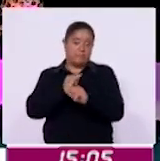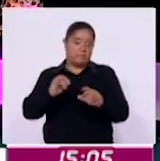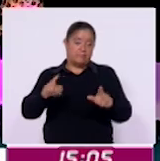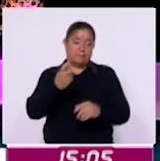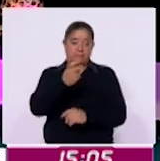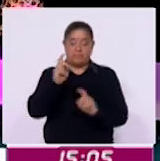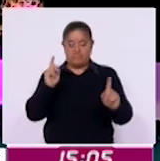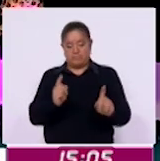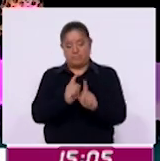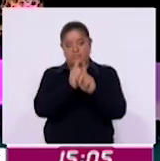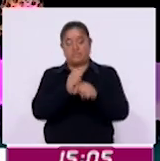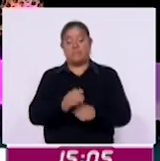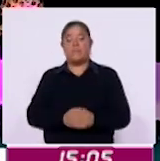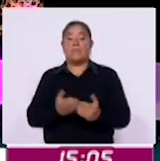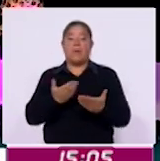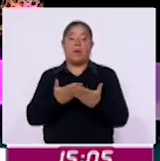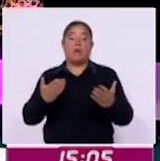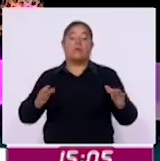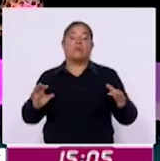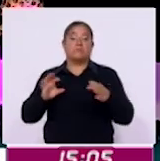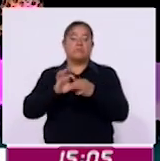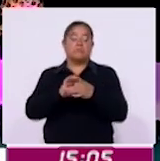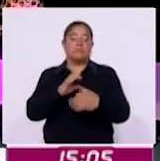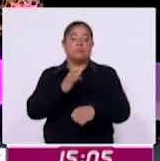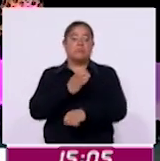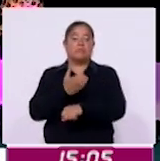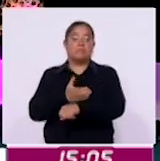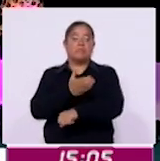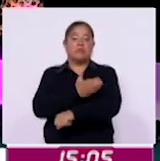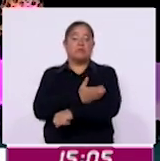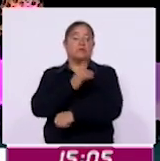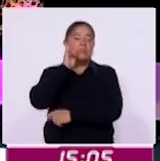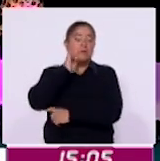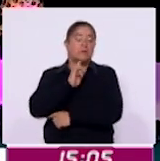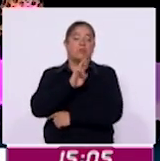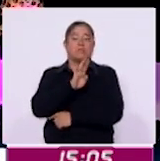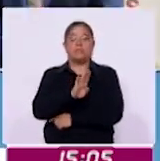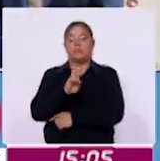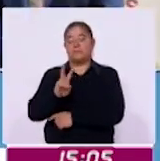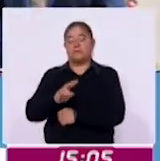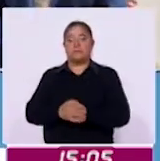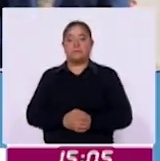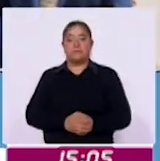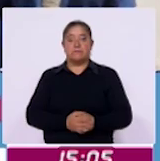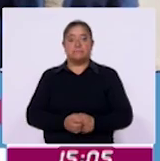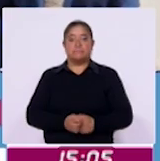encuentro familiar, ahora nos vamos a enlazar con mi compañera Beatriz Vázquez. Adelante.